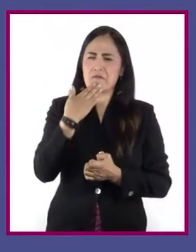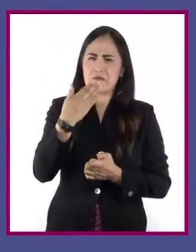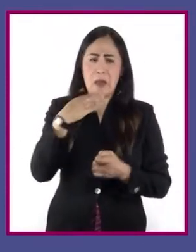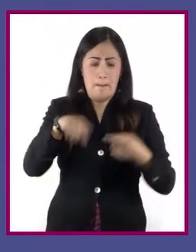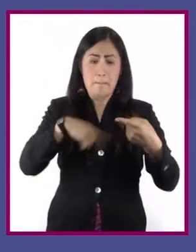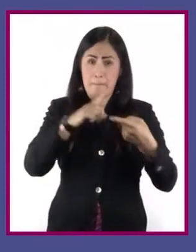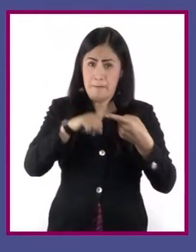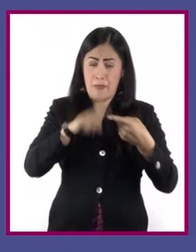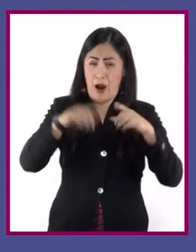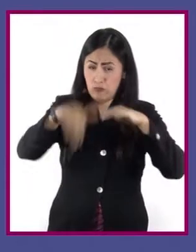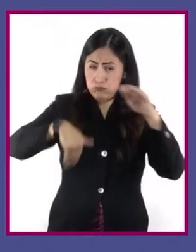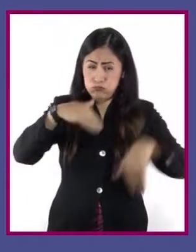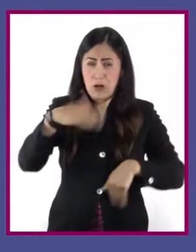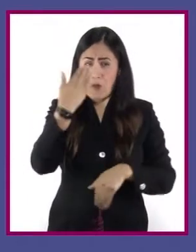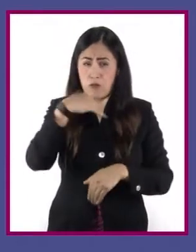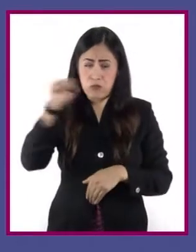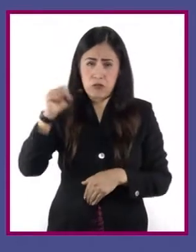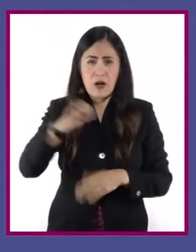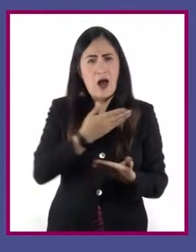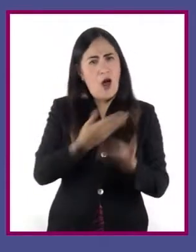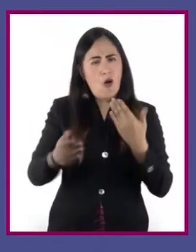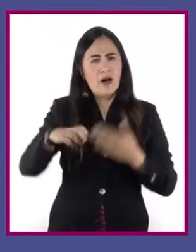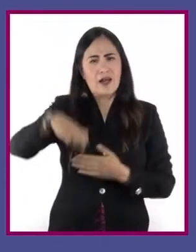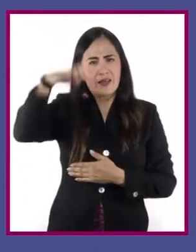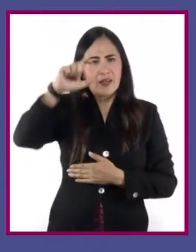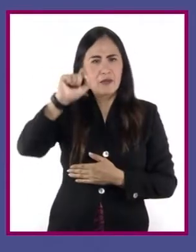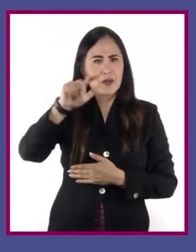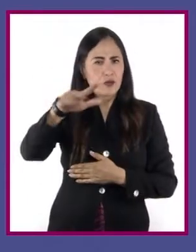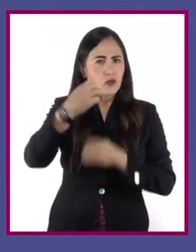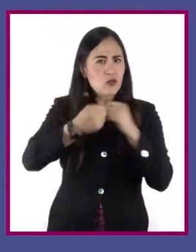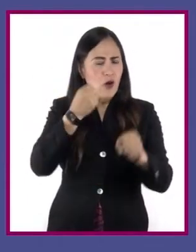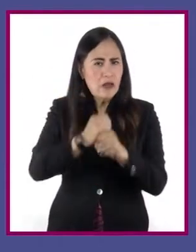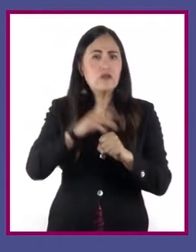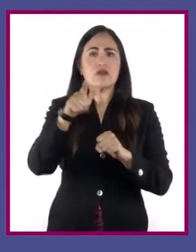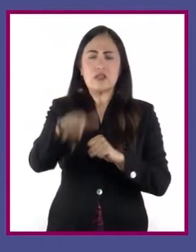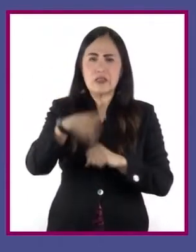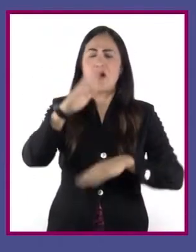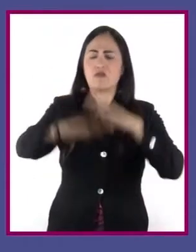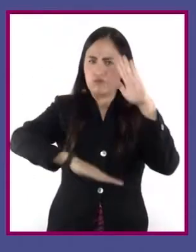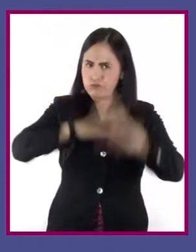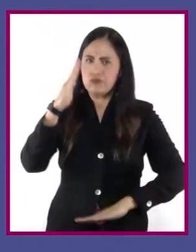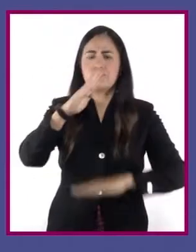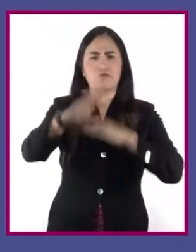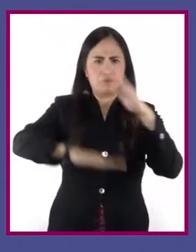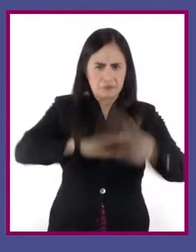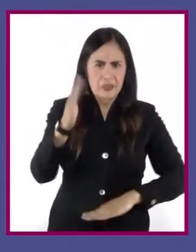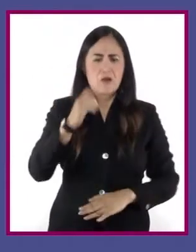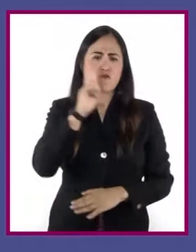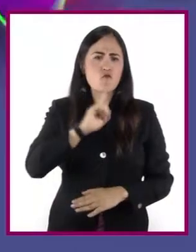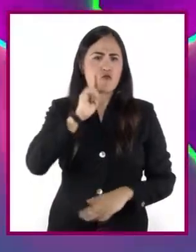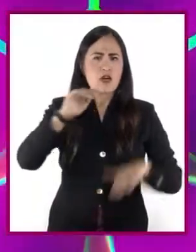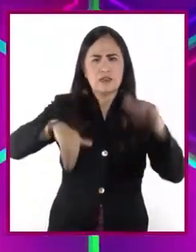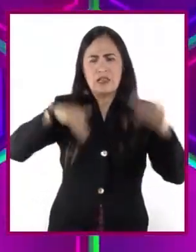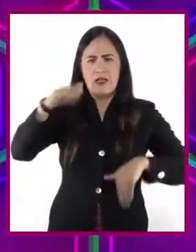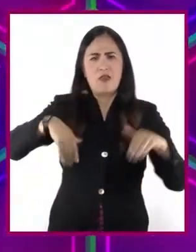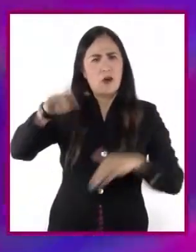aptitudes. Hoy, con 28 años, nos cuenta sus inicios y sus logros que ha obtenido como nadadora profesional.